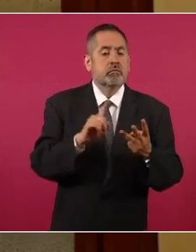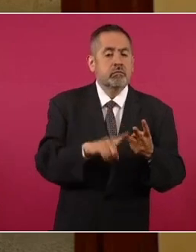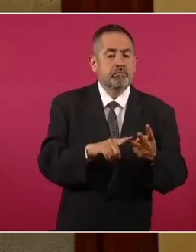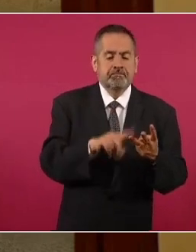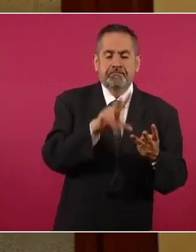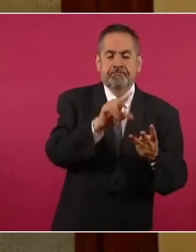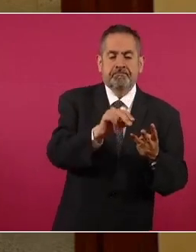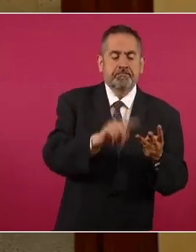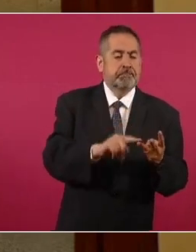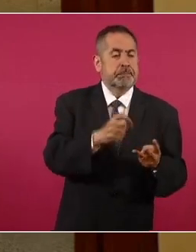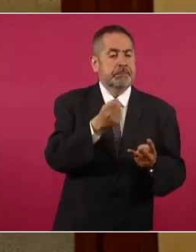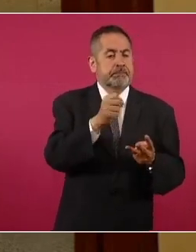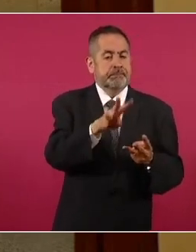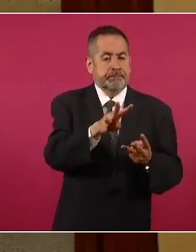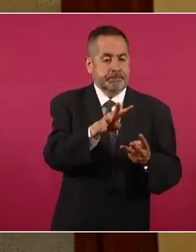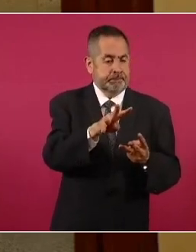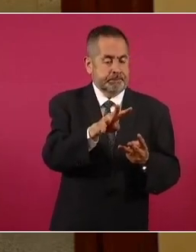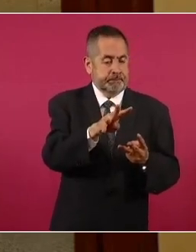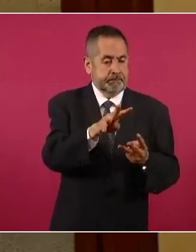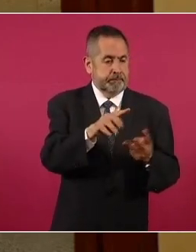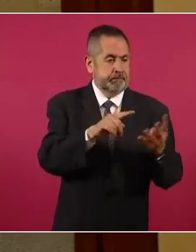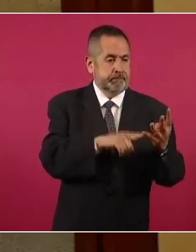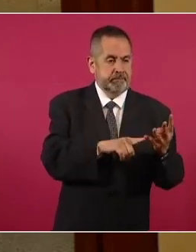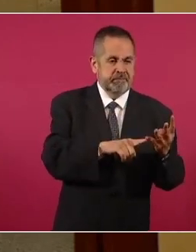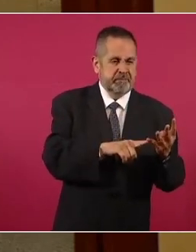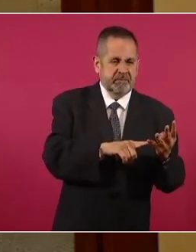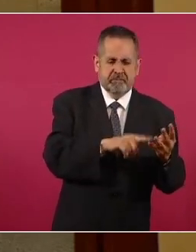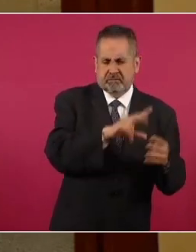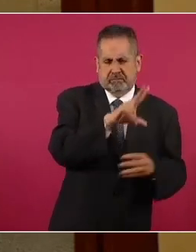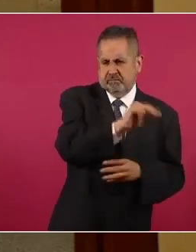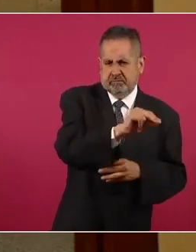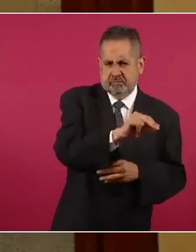En contra, 19, muy en contra,